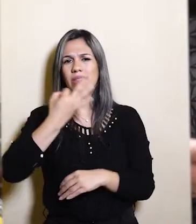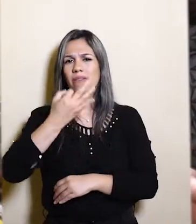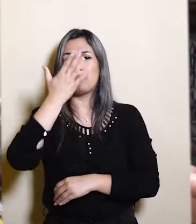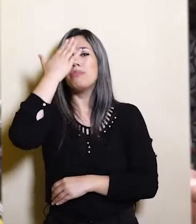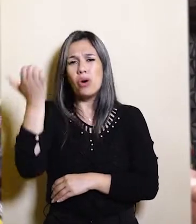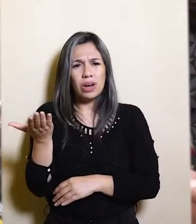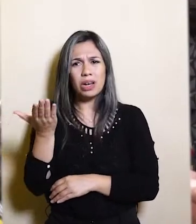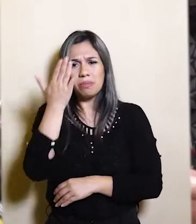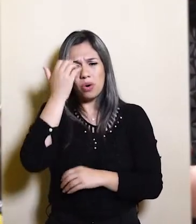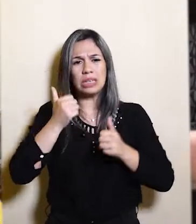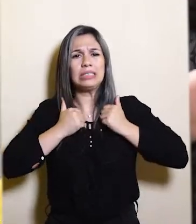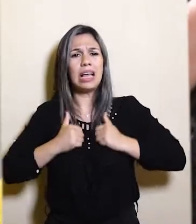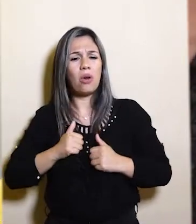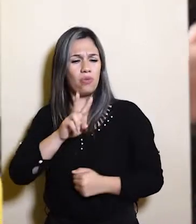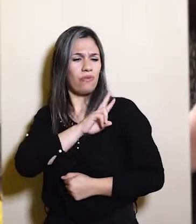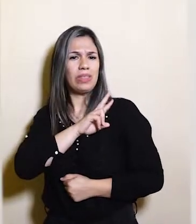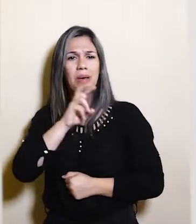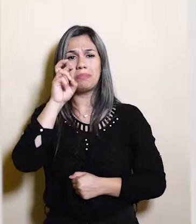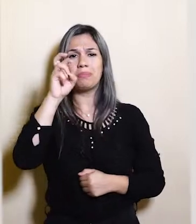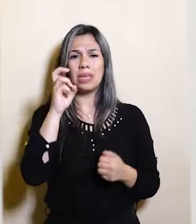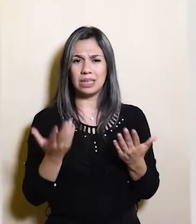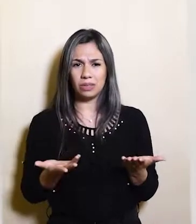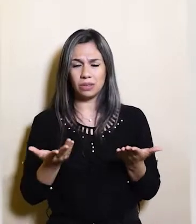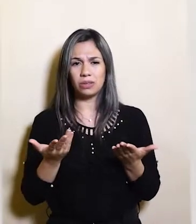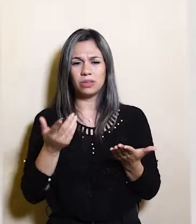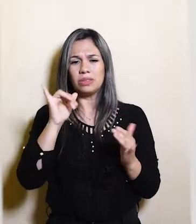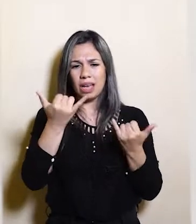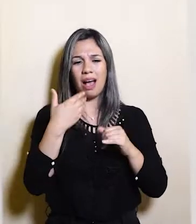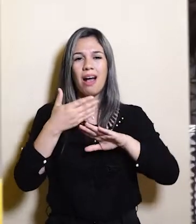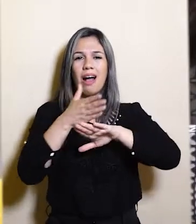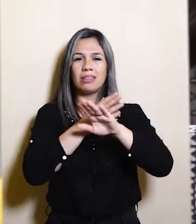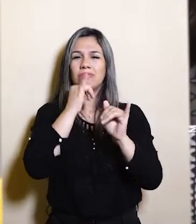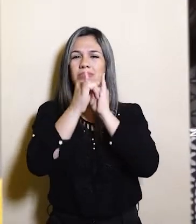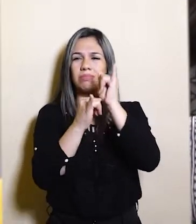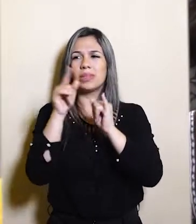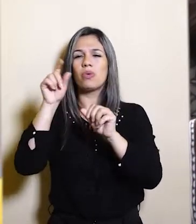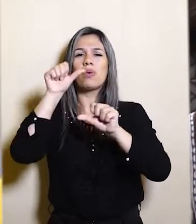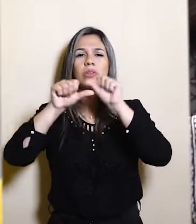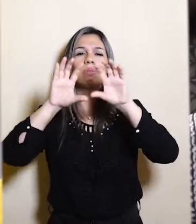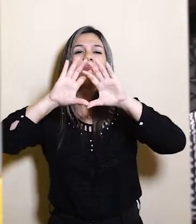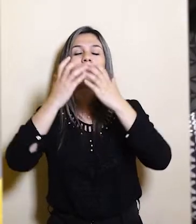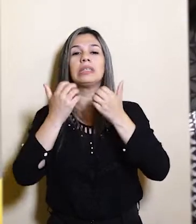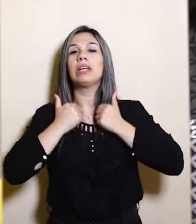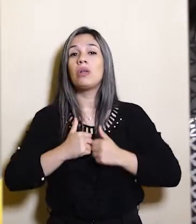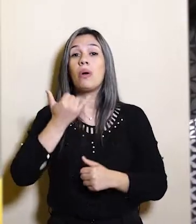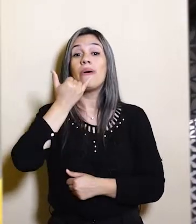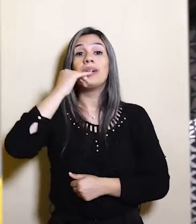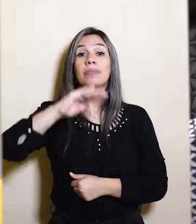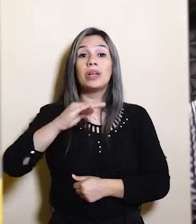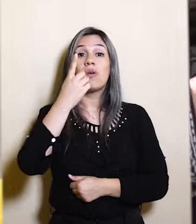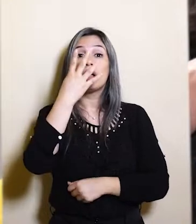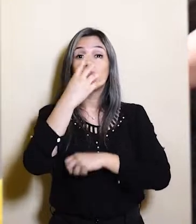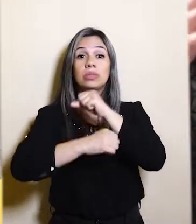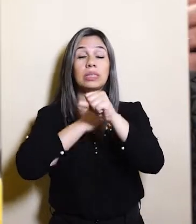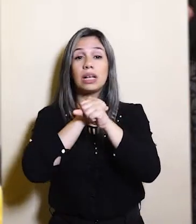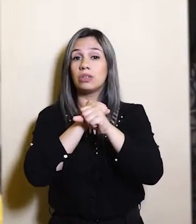vida y su salud corren peligro. Y eso es conocido, como te mencionaba, la Organización Mundial de la Salud establece que niñas menores de 14 años